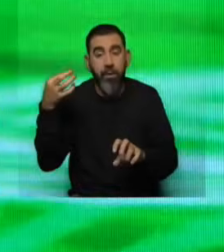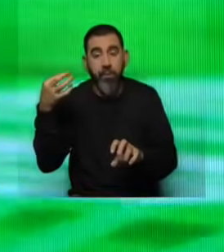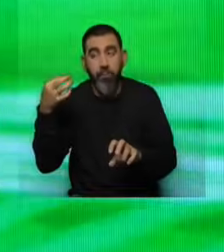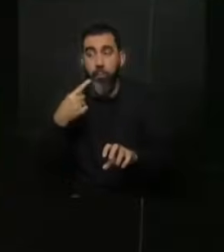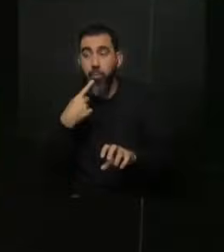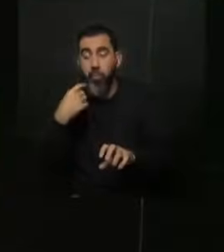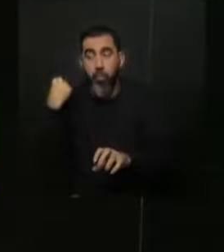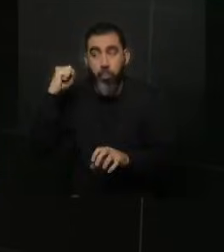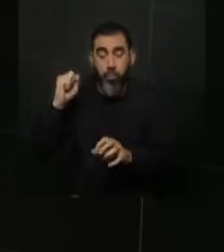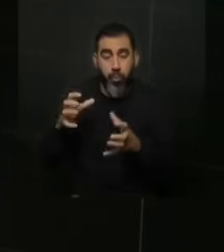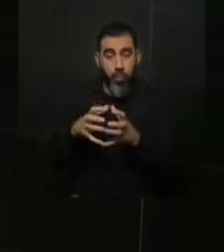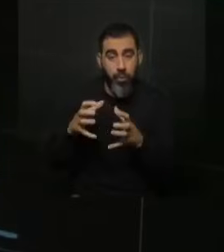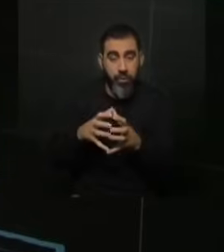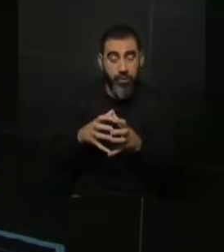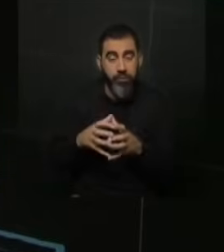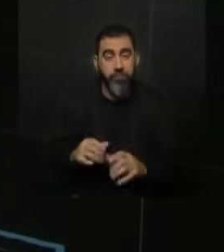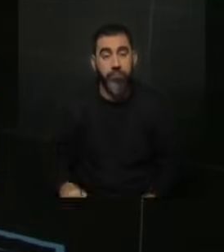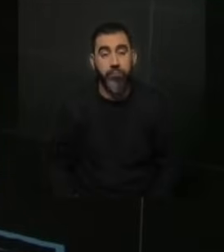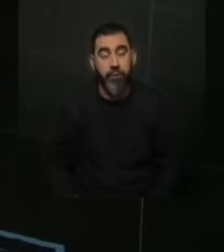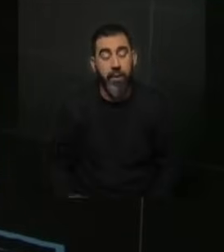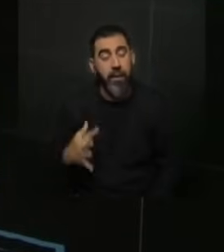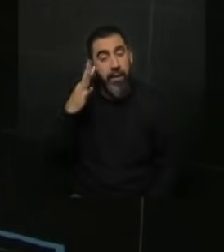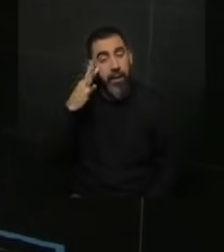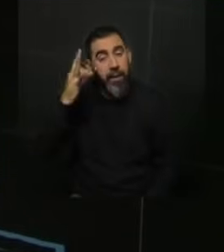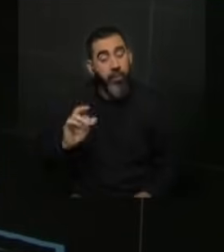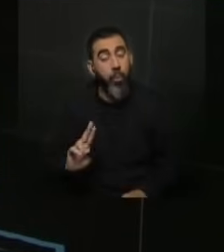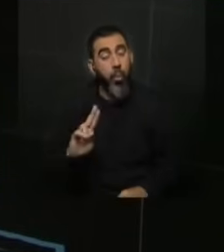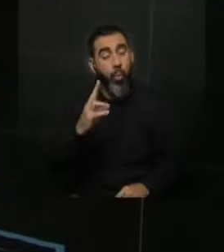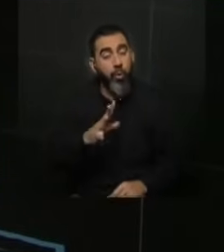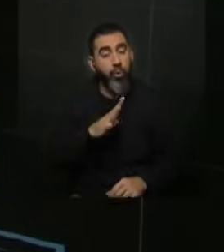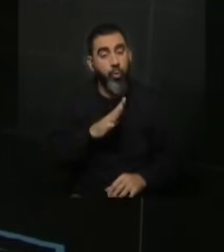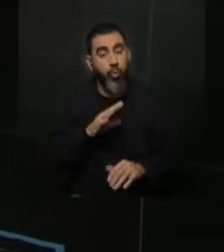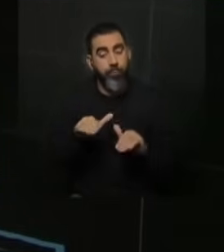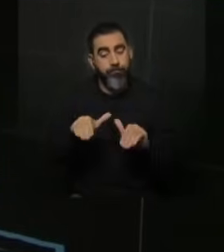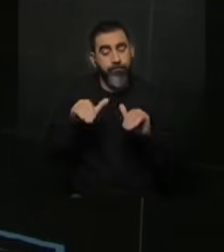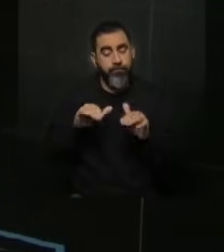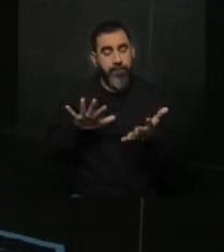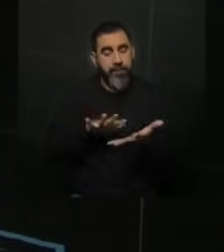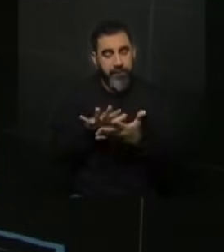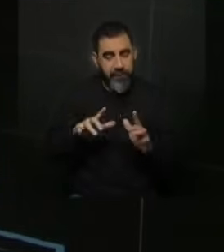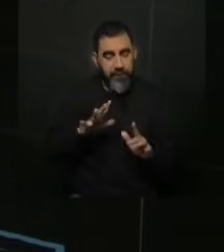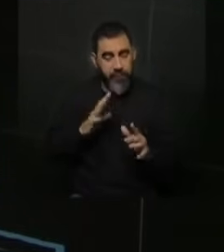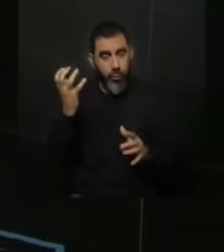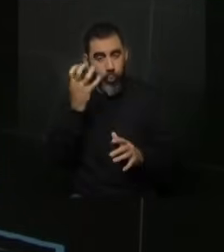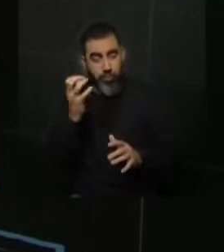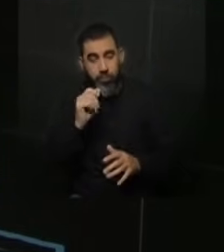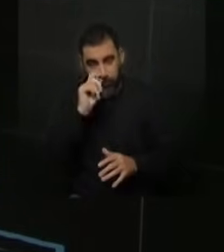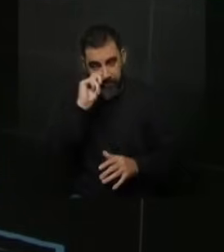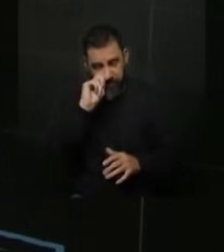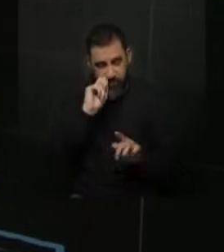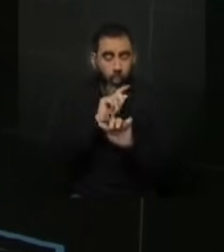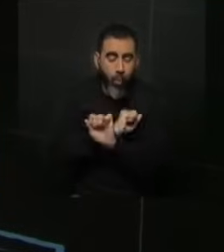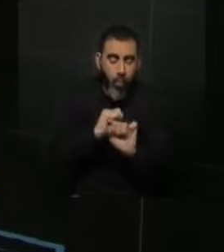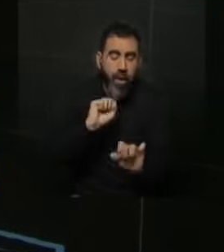política nosotros consideramos que el Uruguay está todavía alejado de esa circunstancia tan tan desgraciada Más allá de que pueden